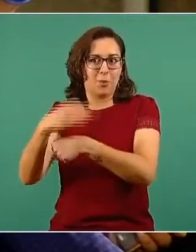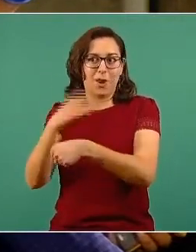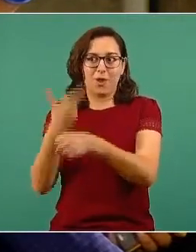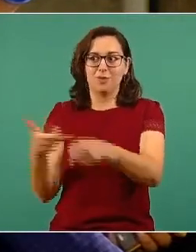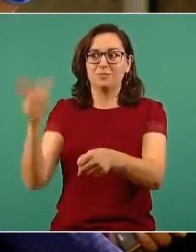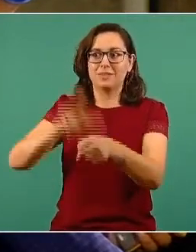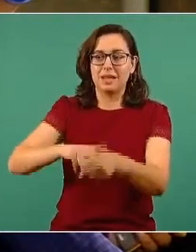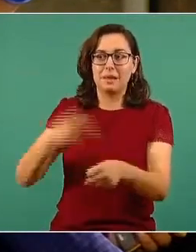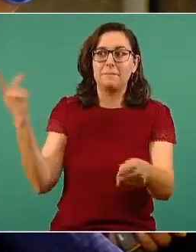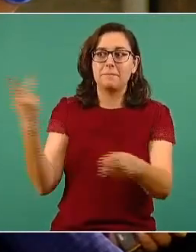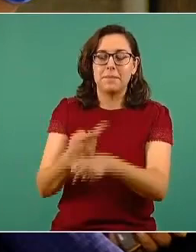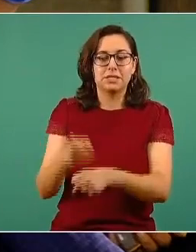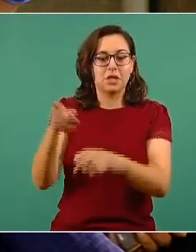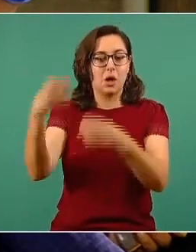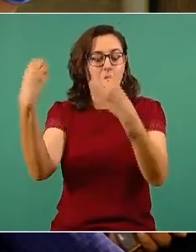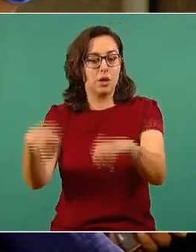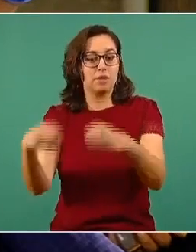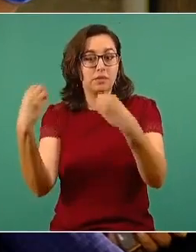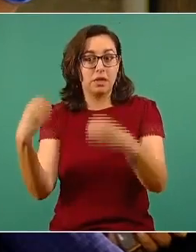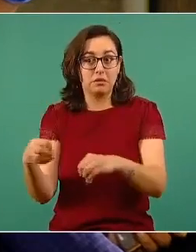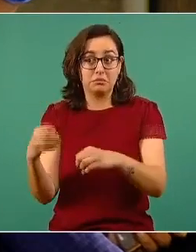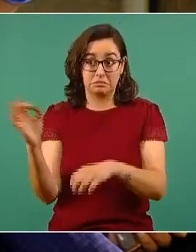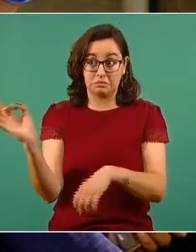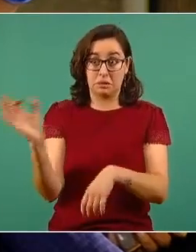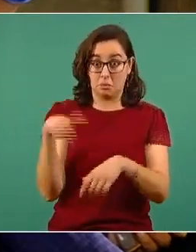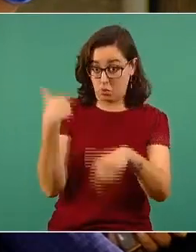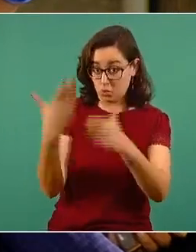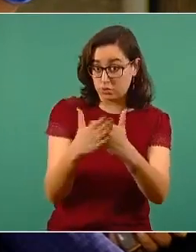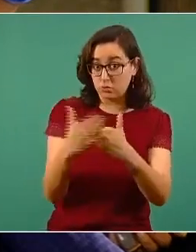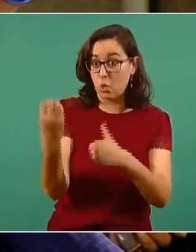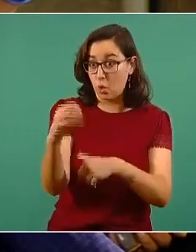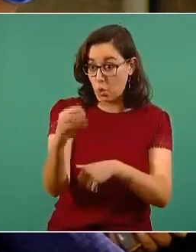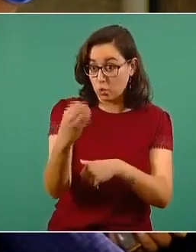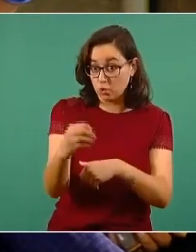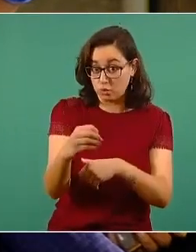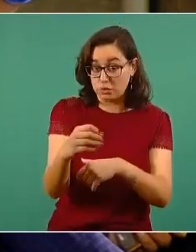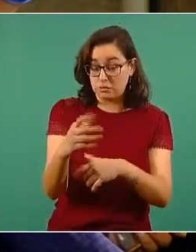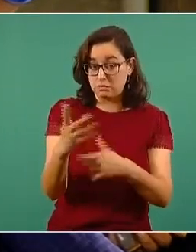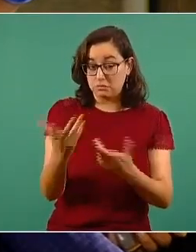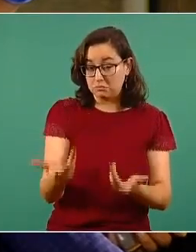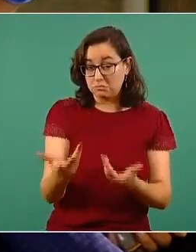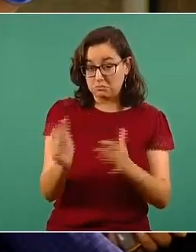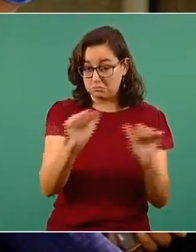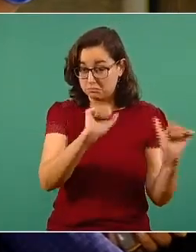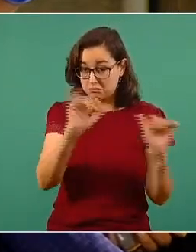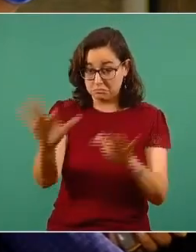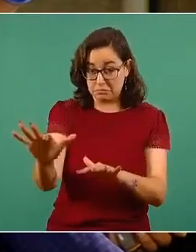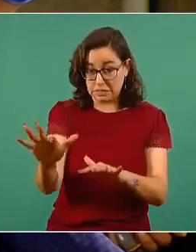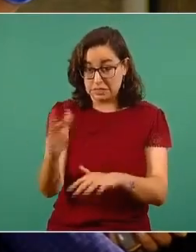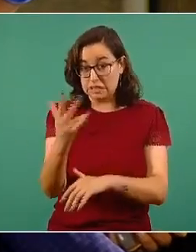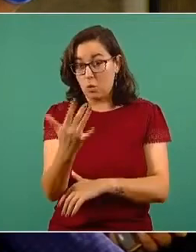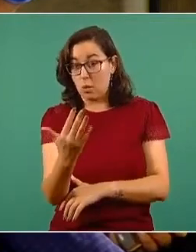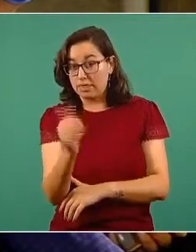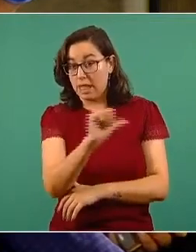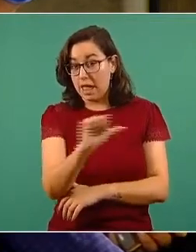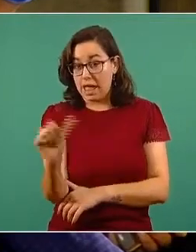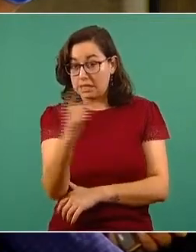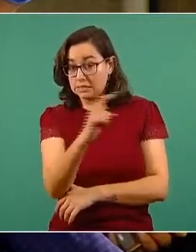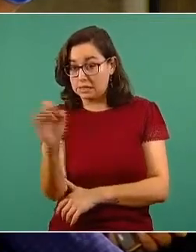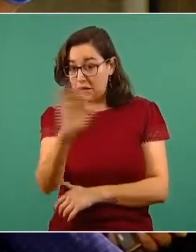cuál es el porcentaje de posibilidad de que se pueda realizar con un aforo máximo de entre 50 hasta